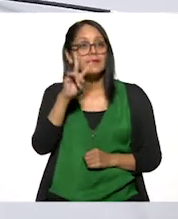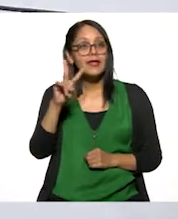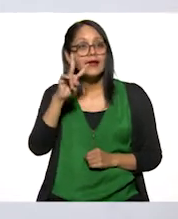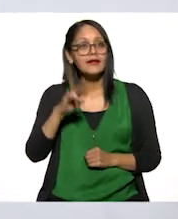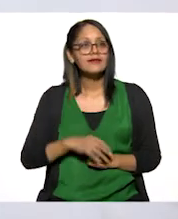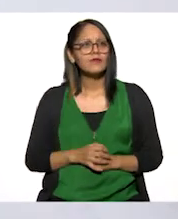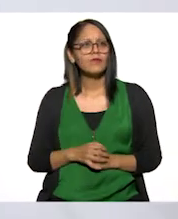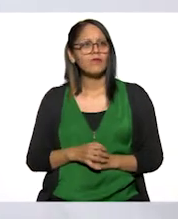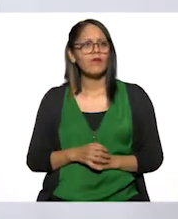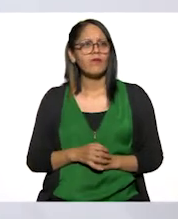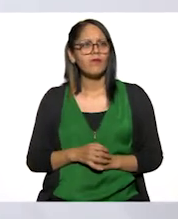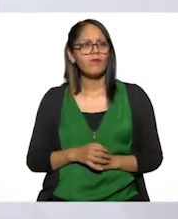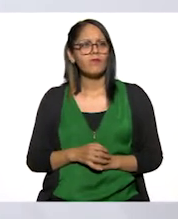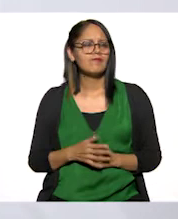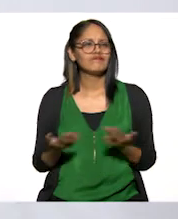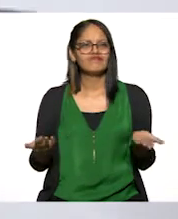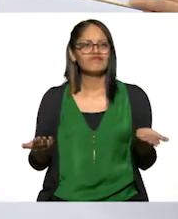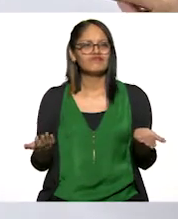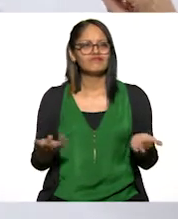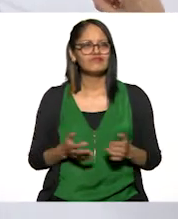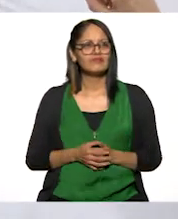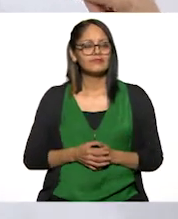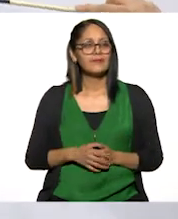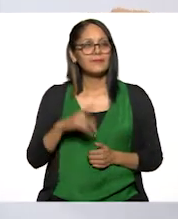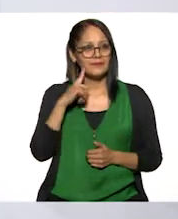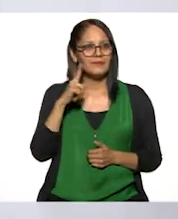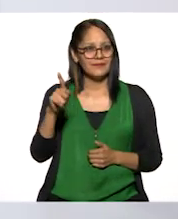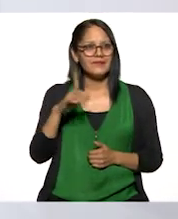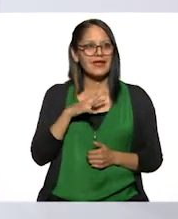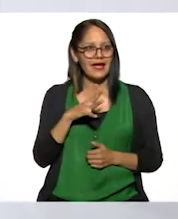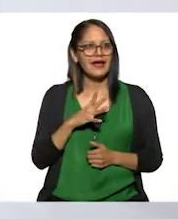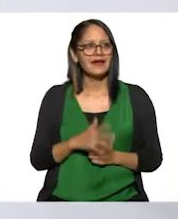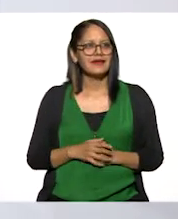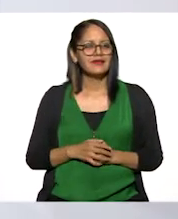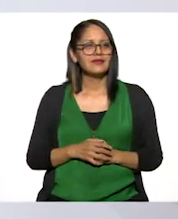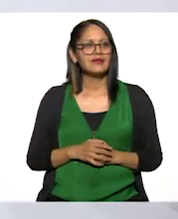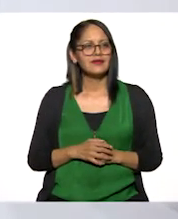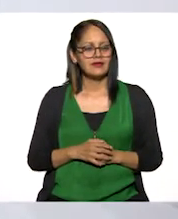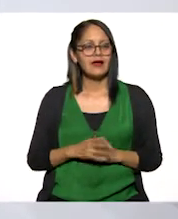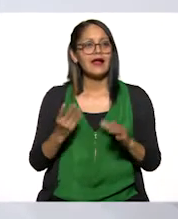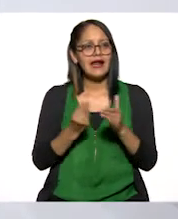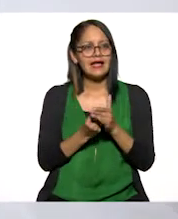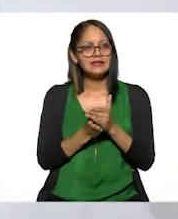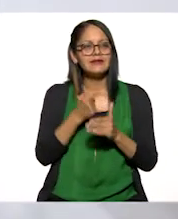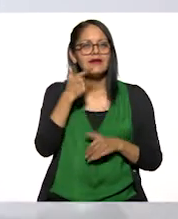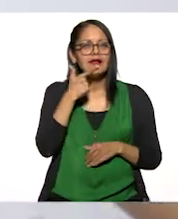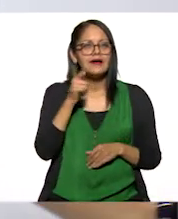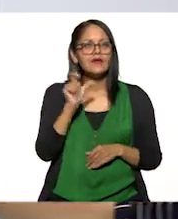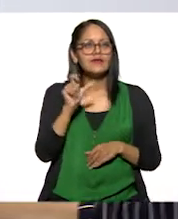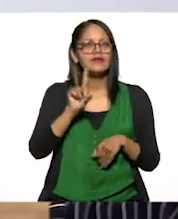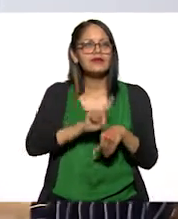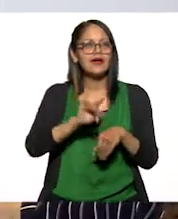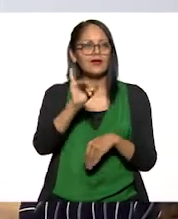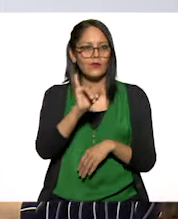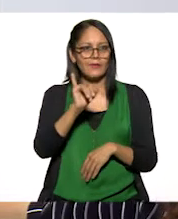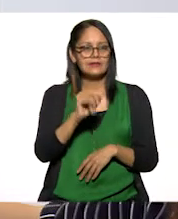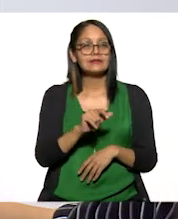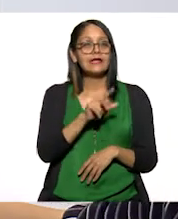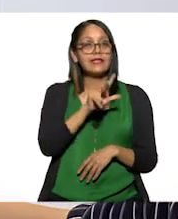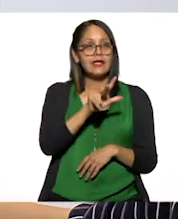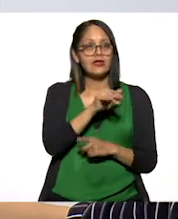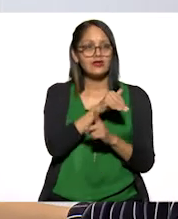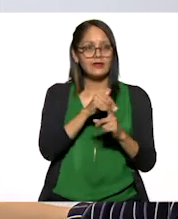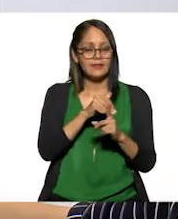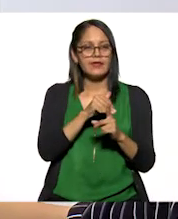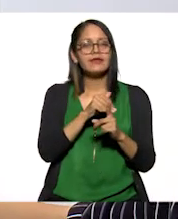viernes? No. Pues tenemos nada más entonces clase de inglés el jueves de